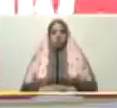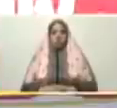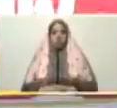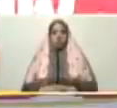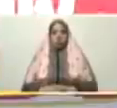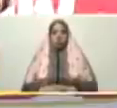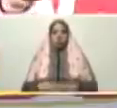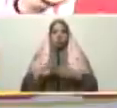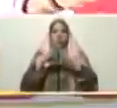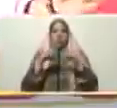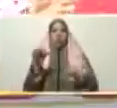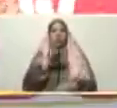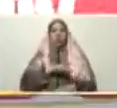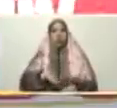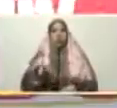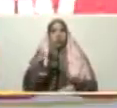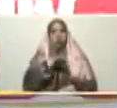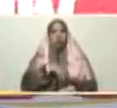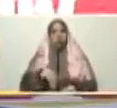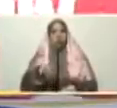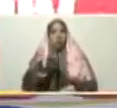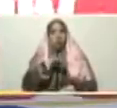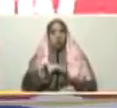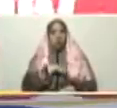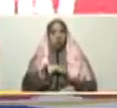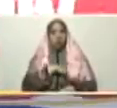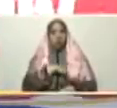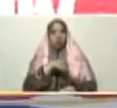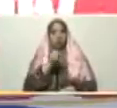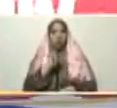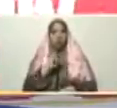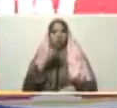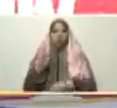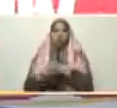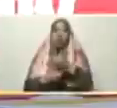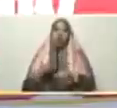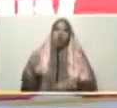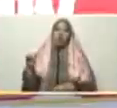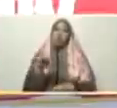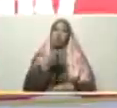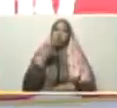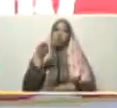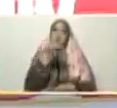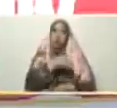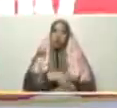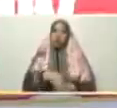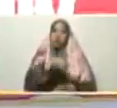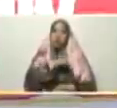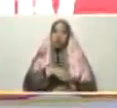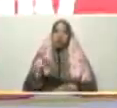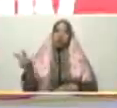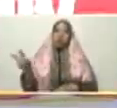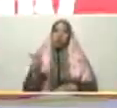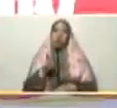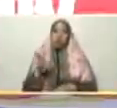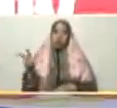con toda la sociedad que tenemos que ir a la búsqueda de la sociedad venezolana